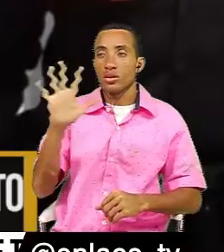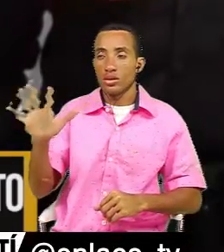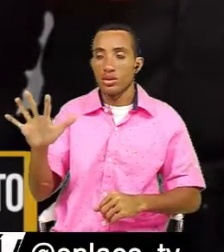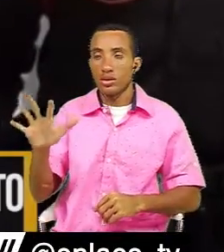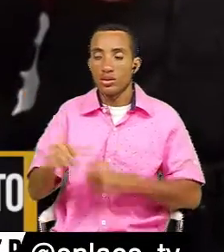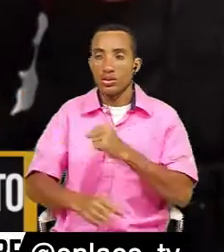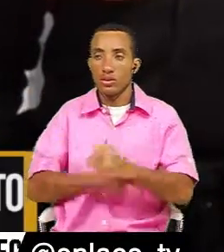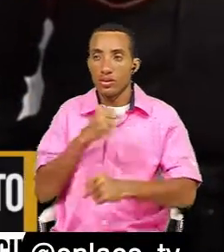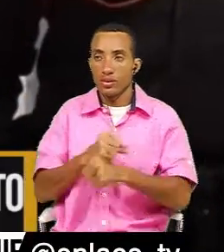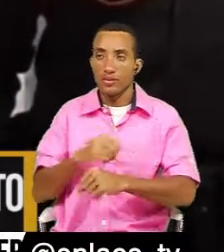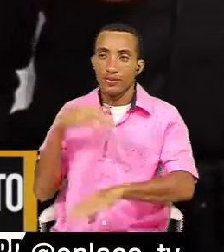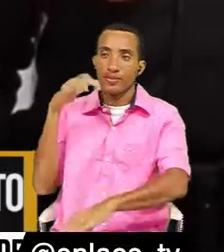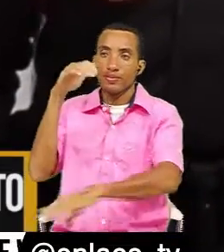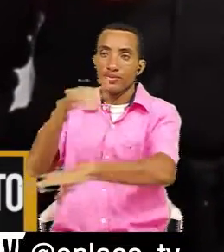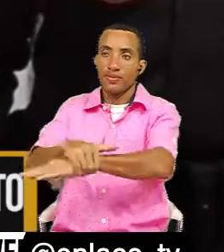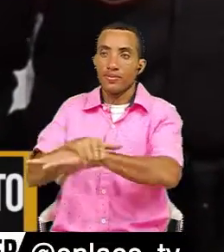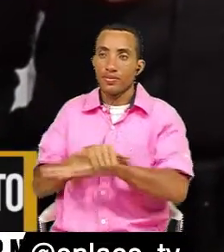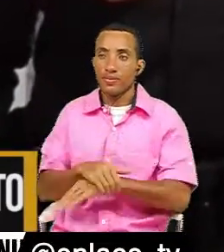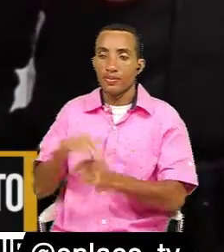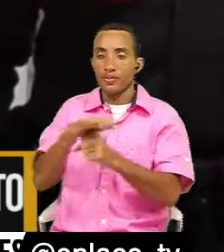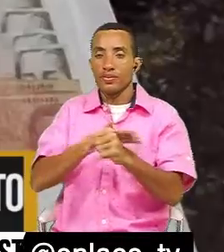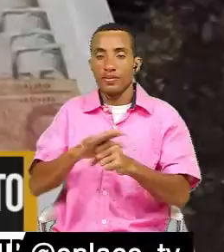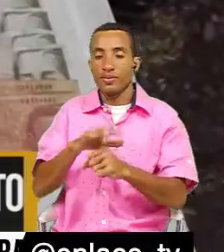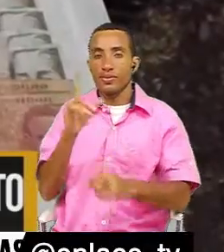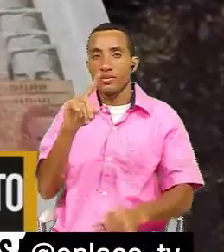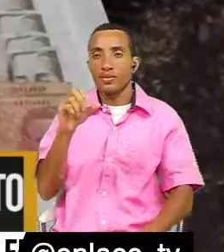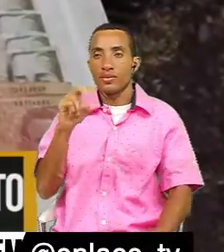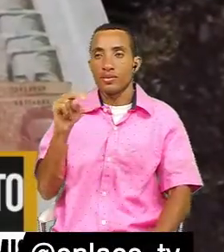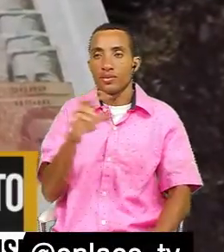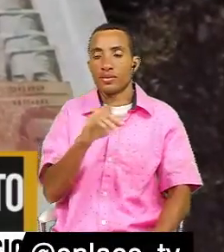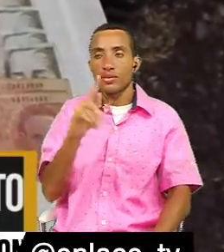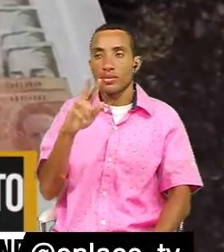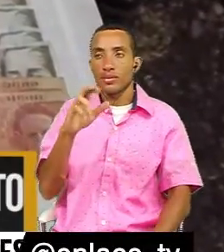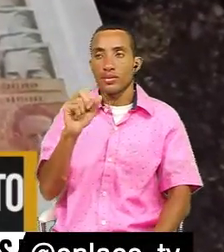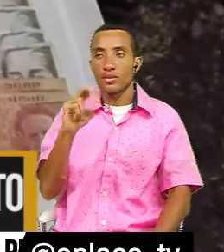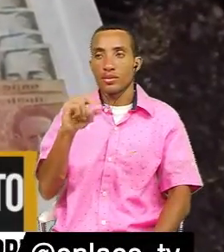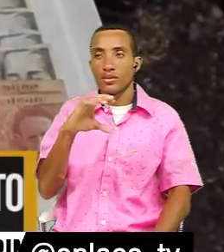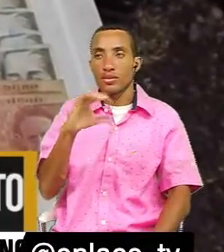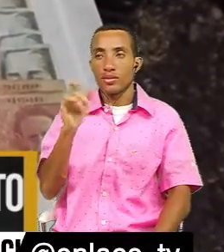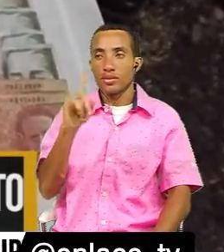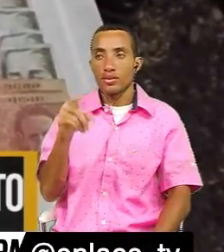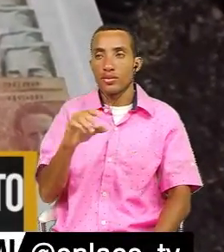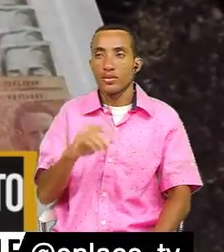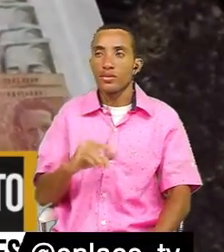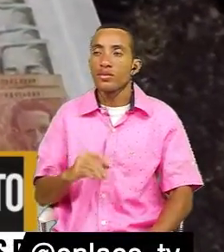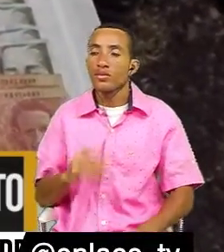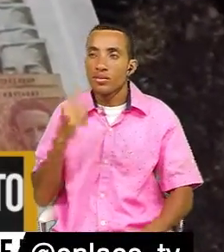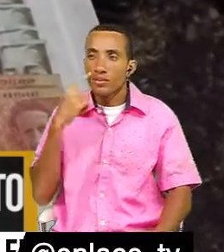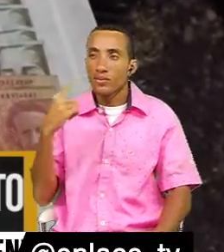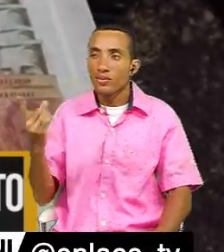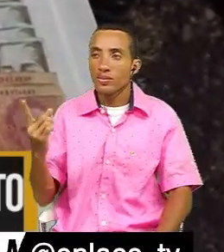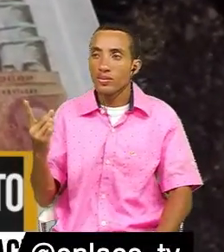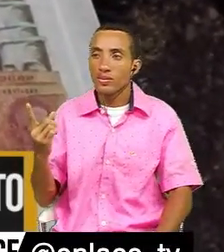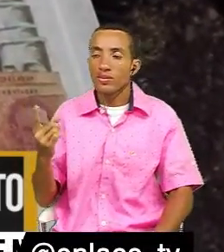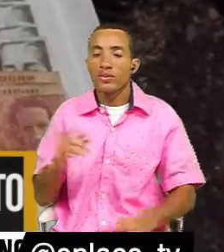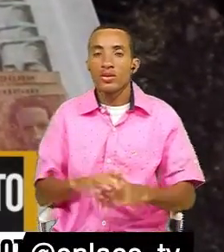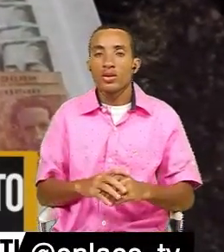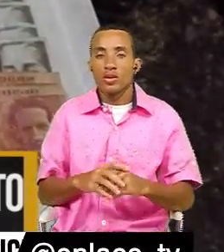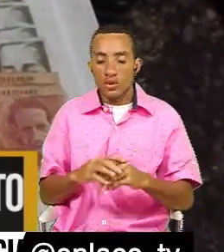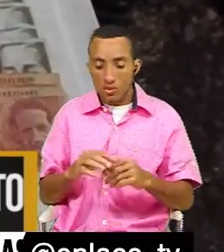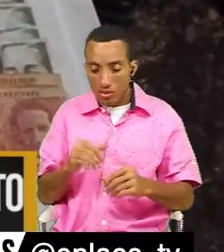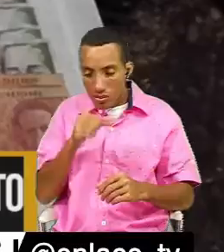fueron detenidas en el barrio San Francisco. Durante el operativo allanamiento en la vivienda fueron incautadas 41 dosis de cocaína